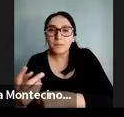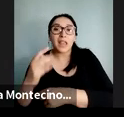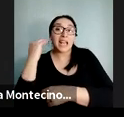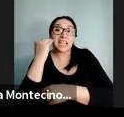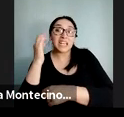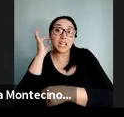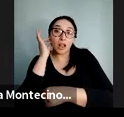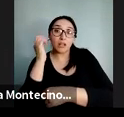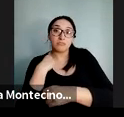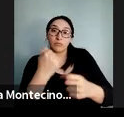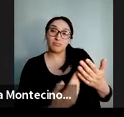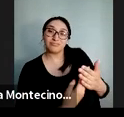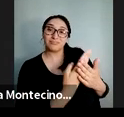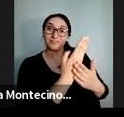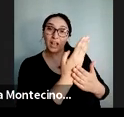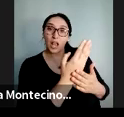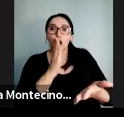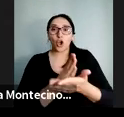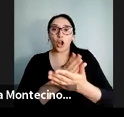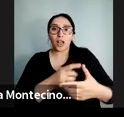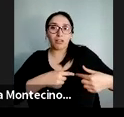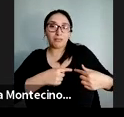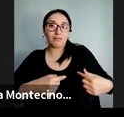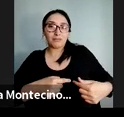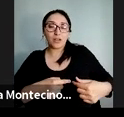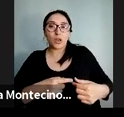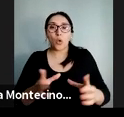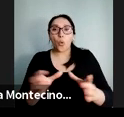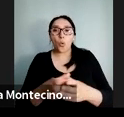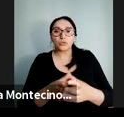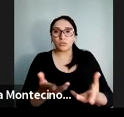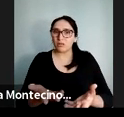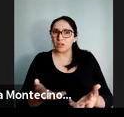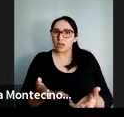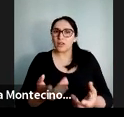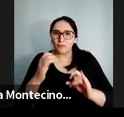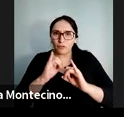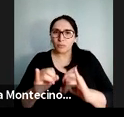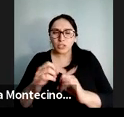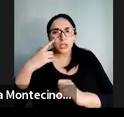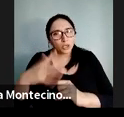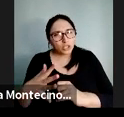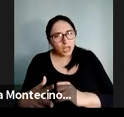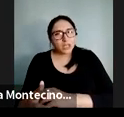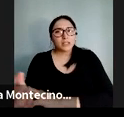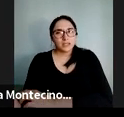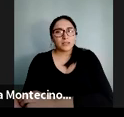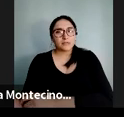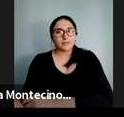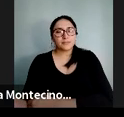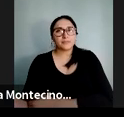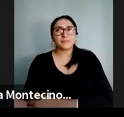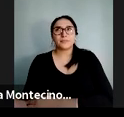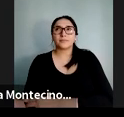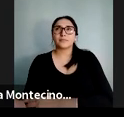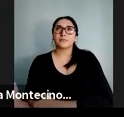ejemplo, podemos estar mostrando el colegio al que va o el curso en el que está. Como tratar de hacernos estas preguntas constantemente y